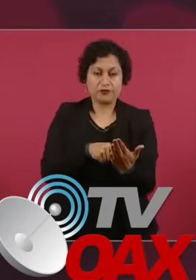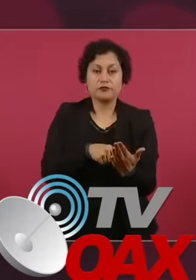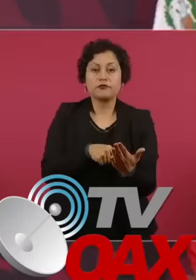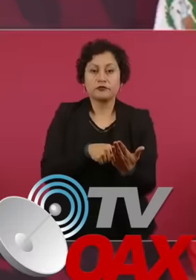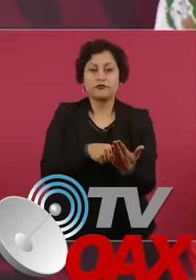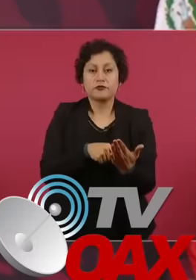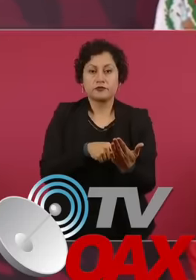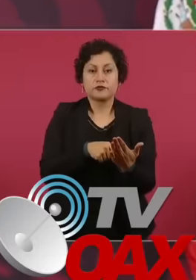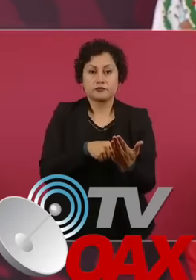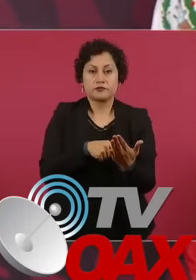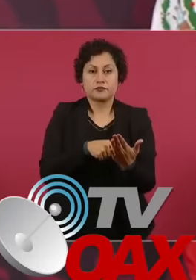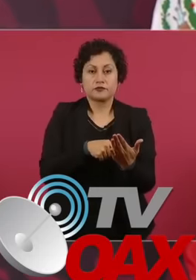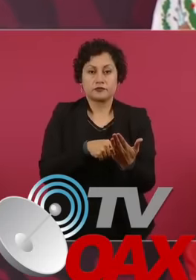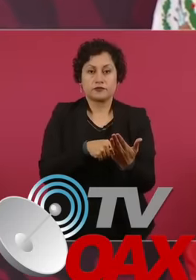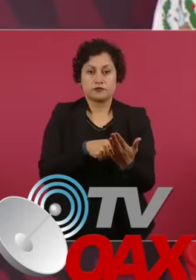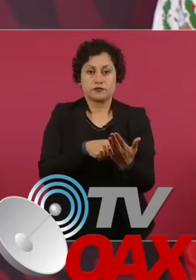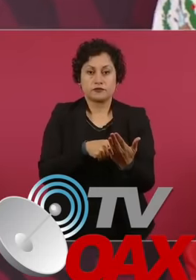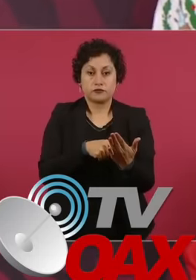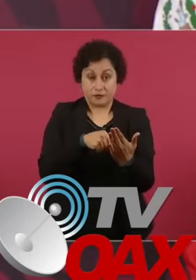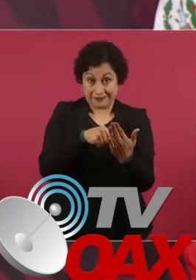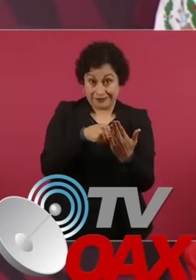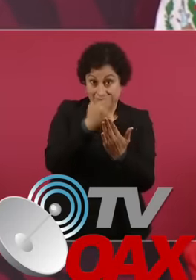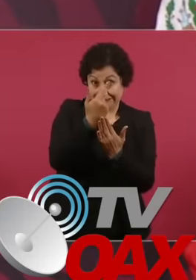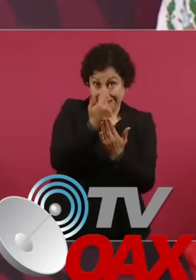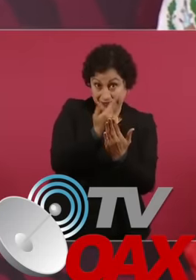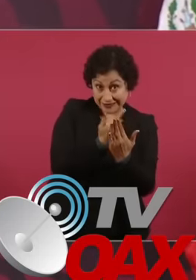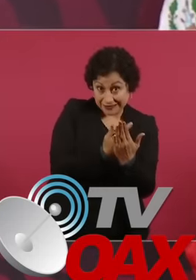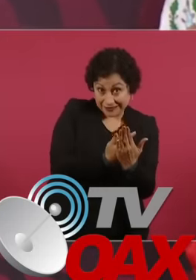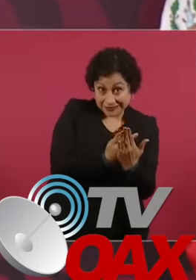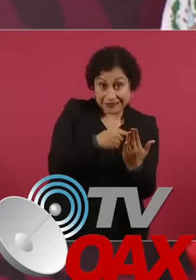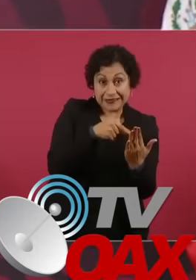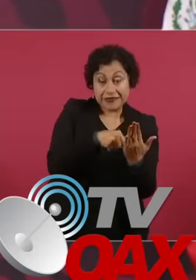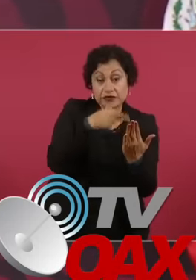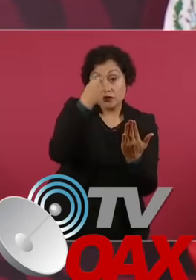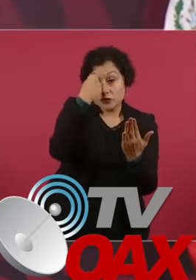El mayor número de llamadas no era para medicinas,